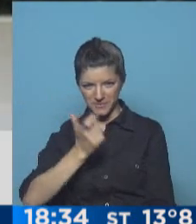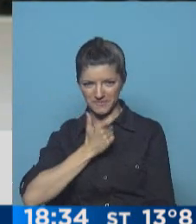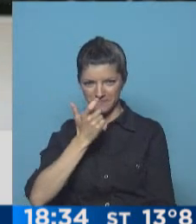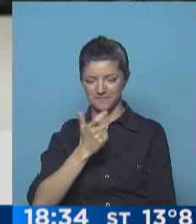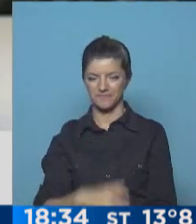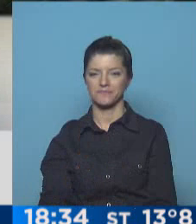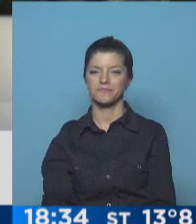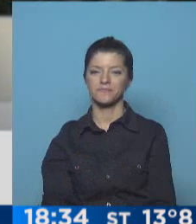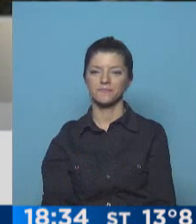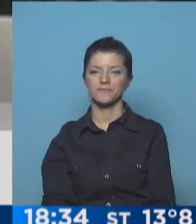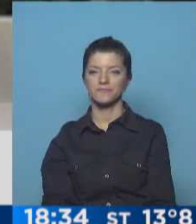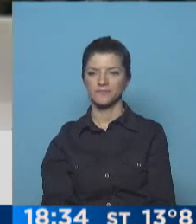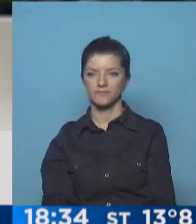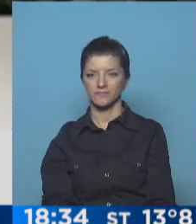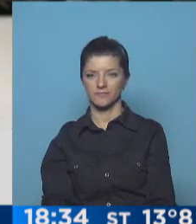Quiero hablar